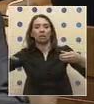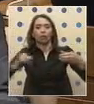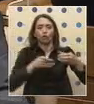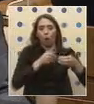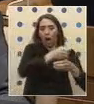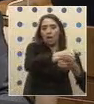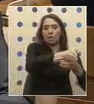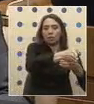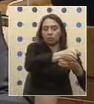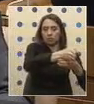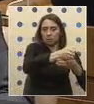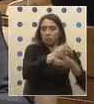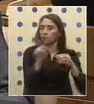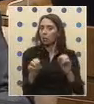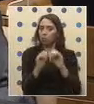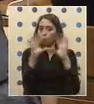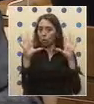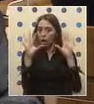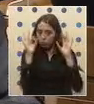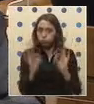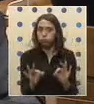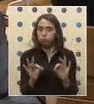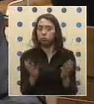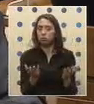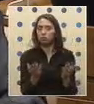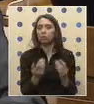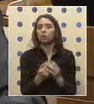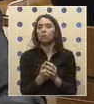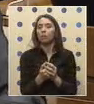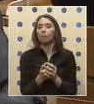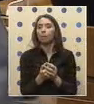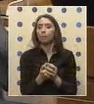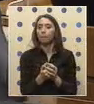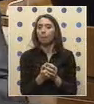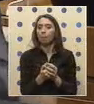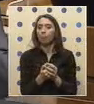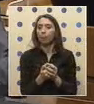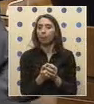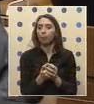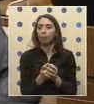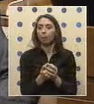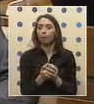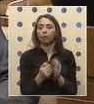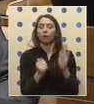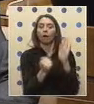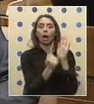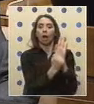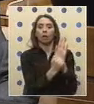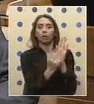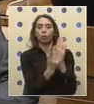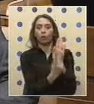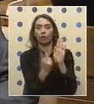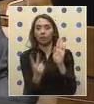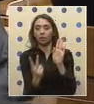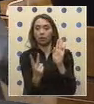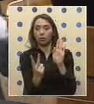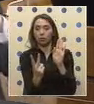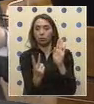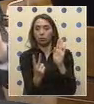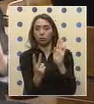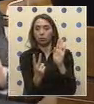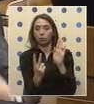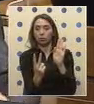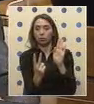Y muy determinante. Hoy día se ha remitido el artículo 22 hacia